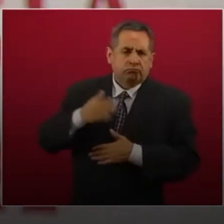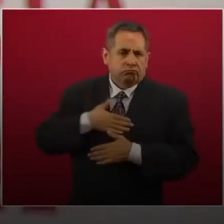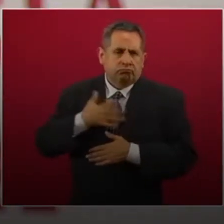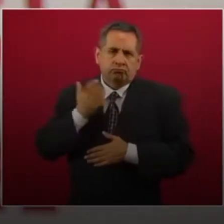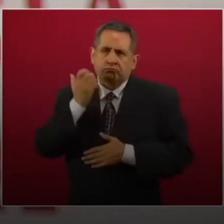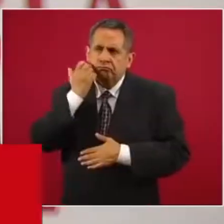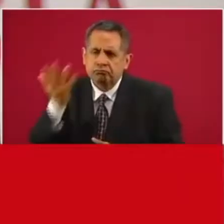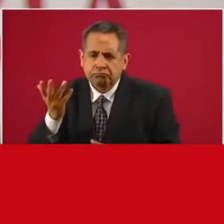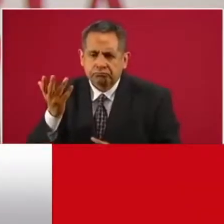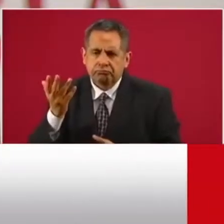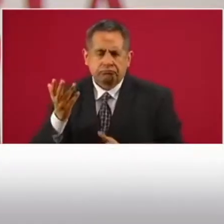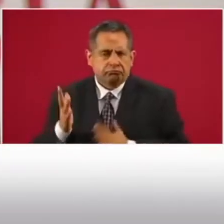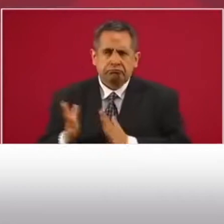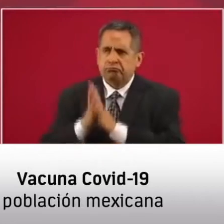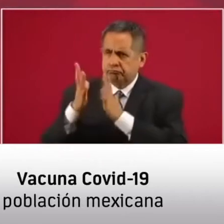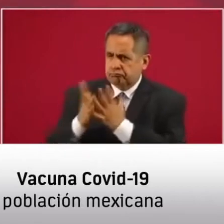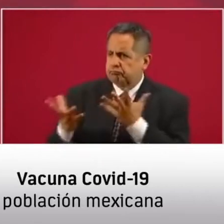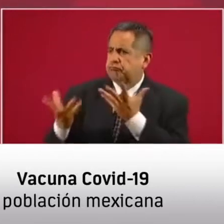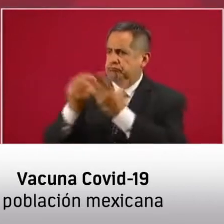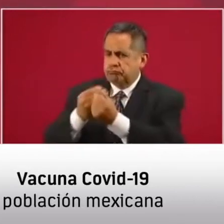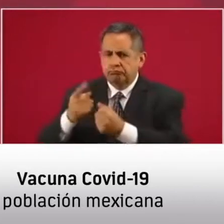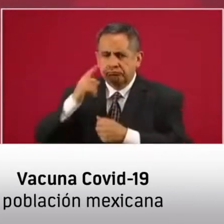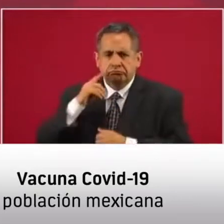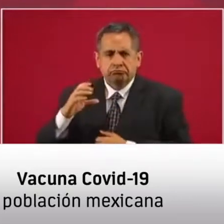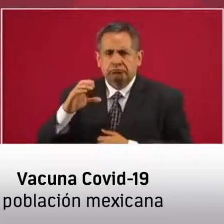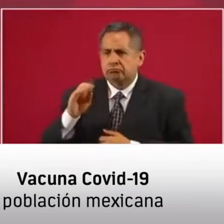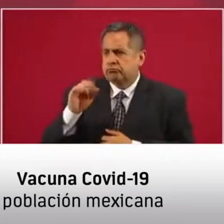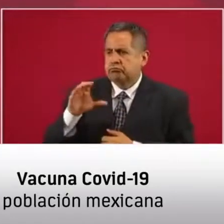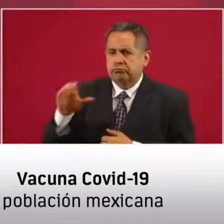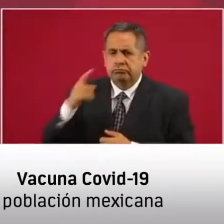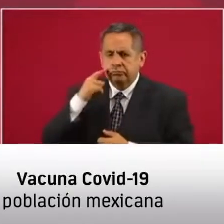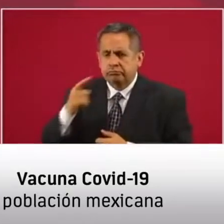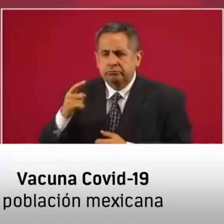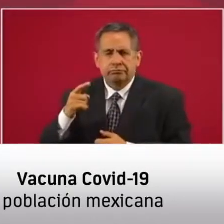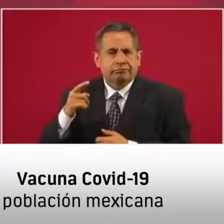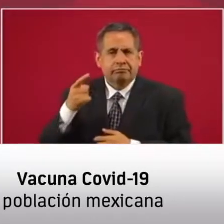intención, de participar en el mecanismo COVAX Facility.